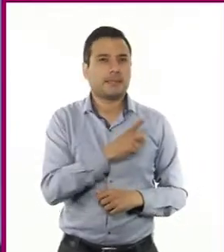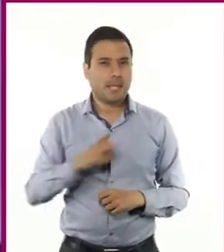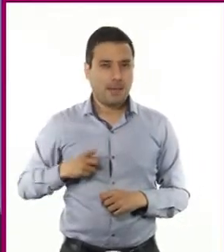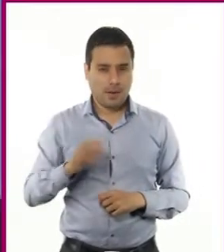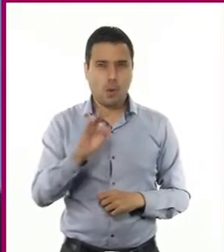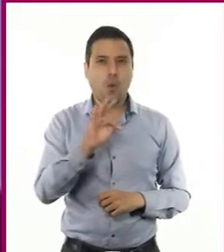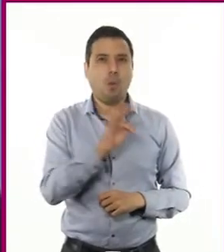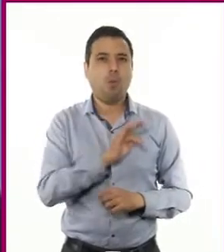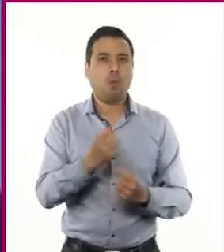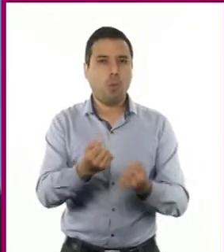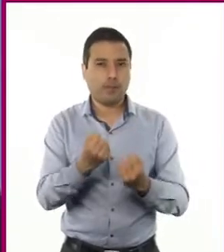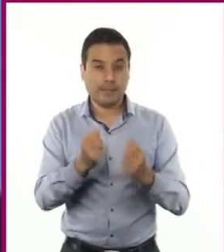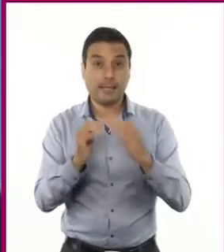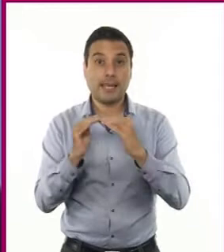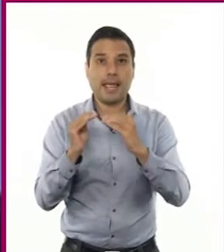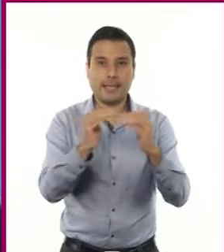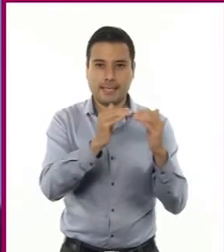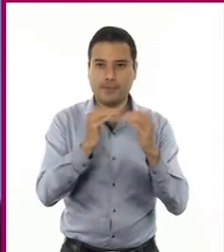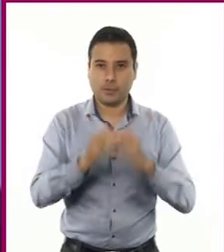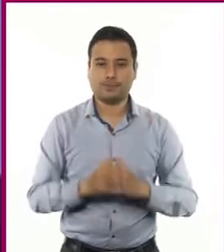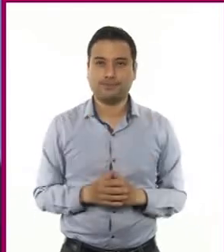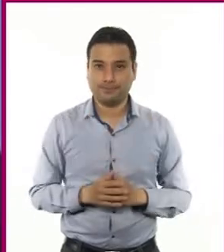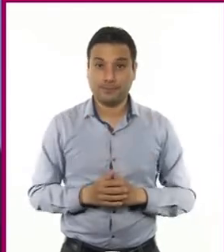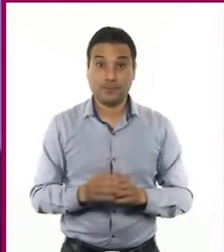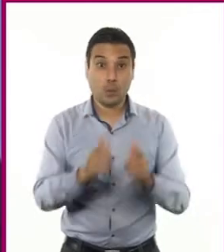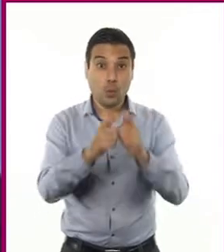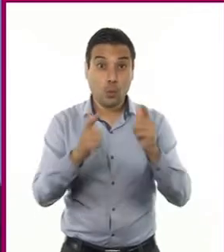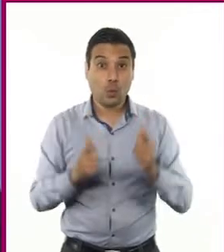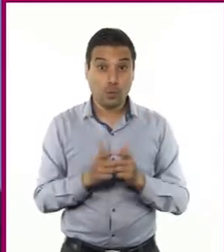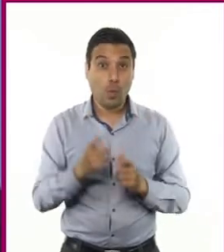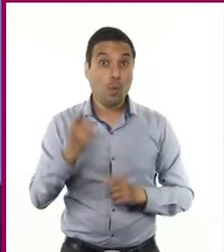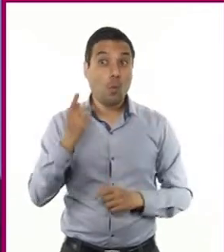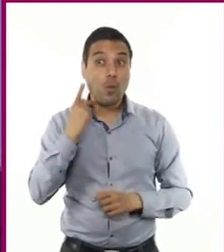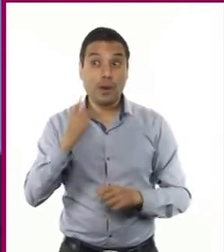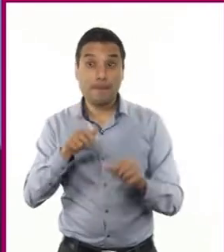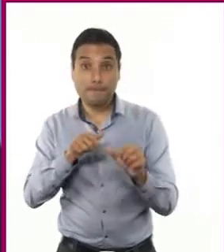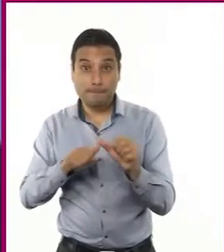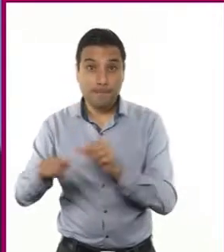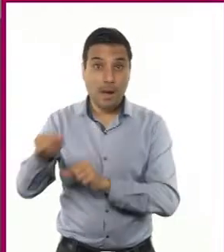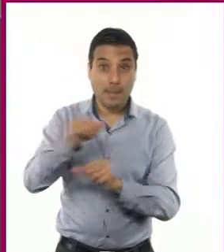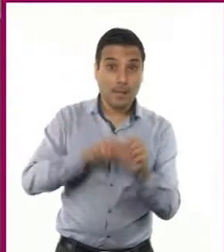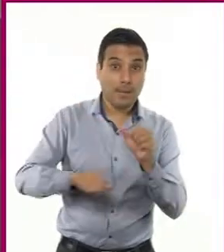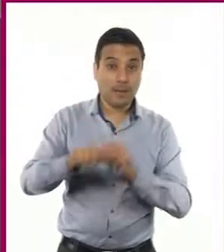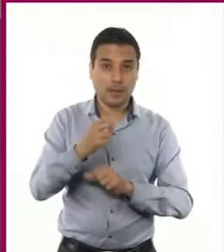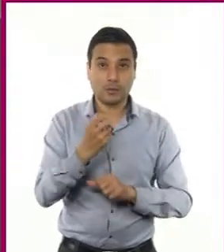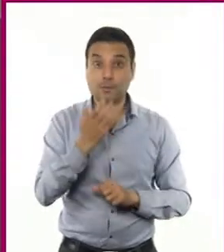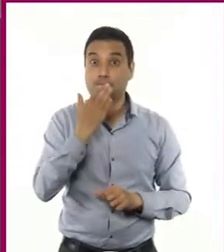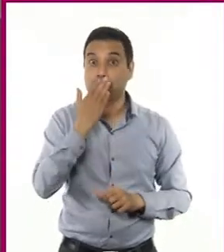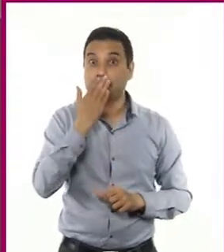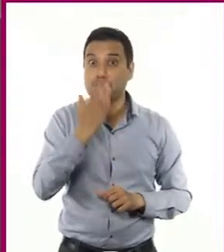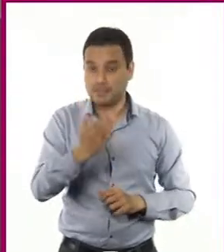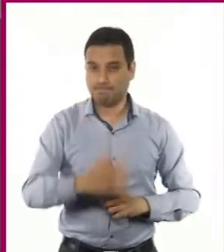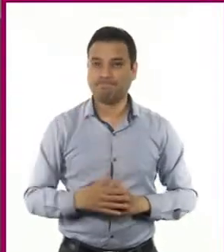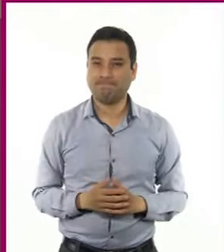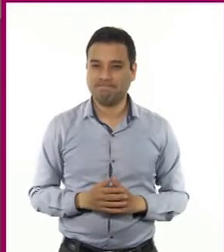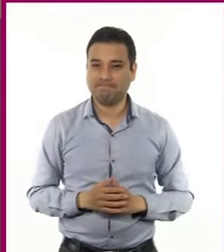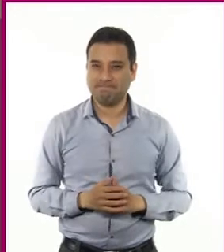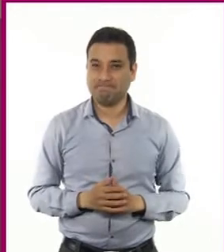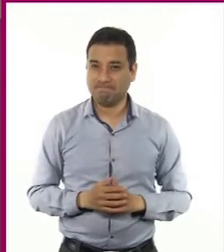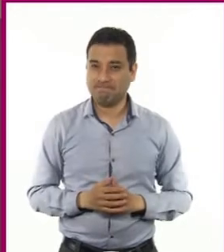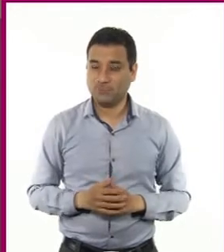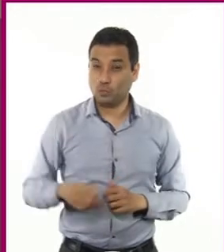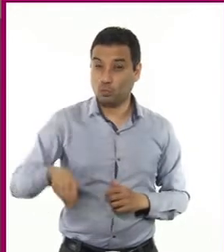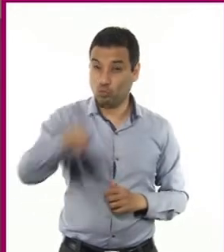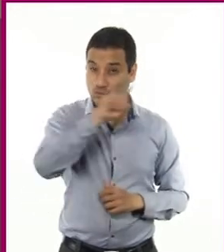democrático. La alternancia no va a cerrar por sí sola el proceso de transición. Invito a todos cuantos